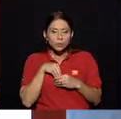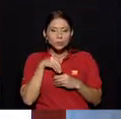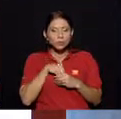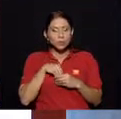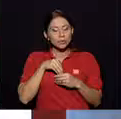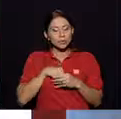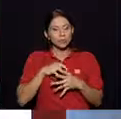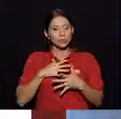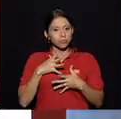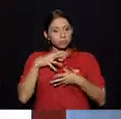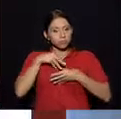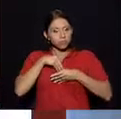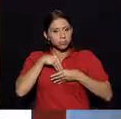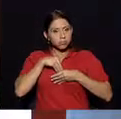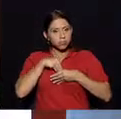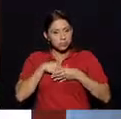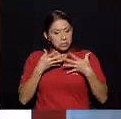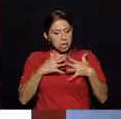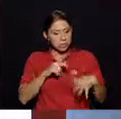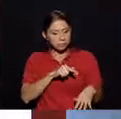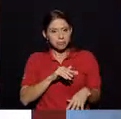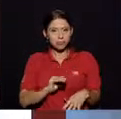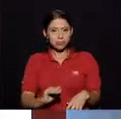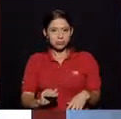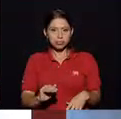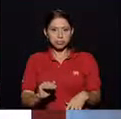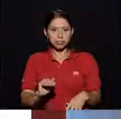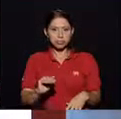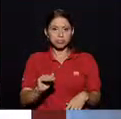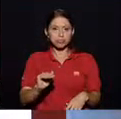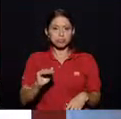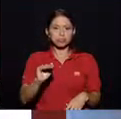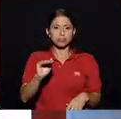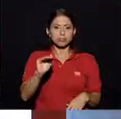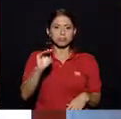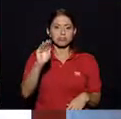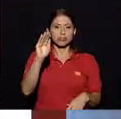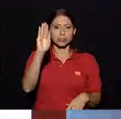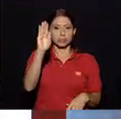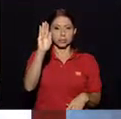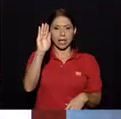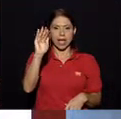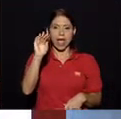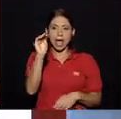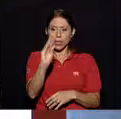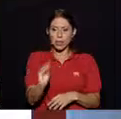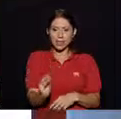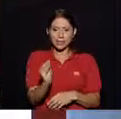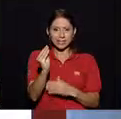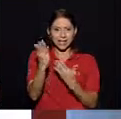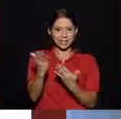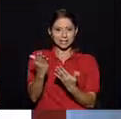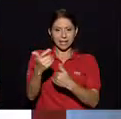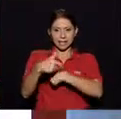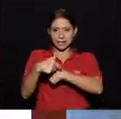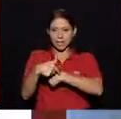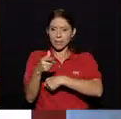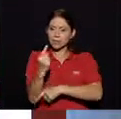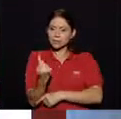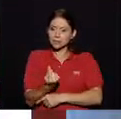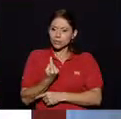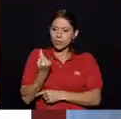una adolescencia que a veces también es una etapa de soledad del adolescente